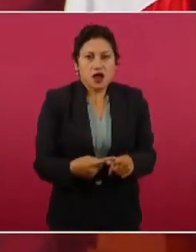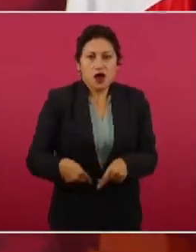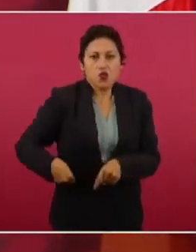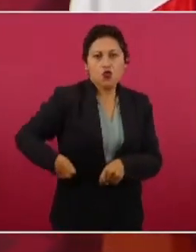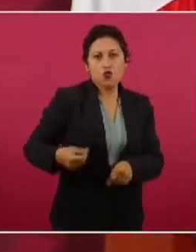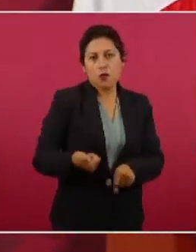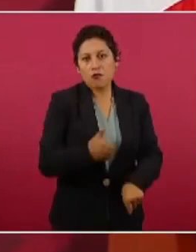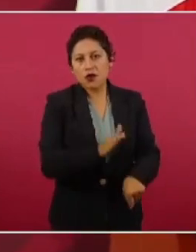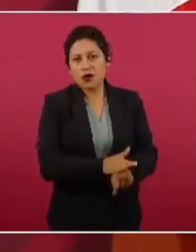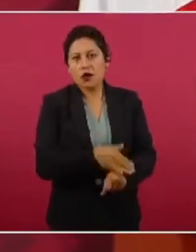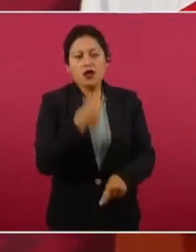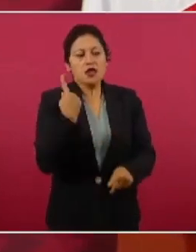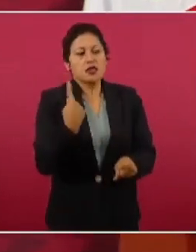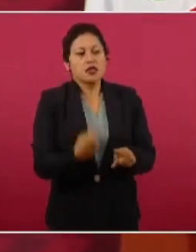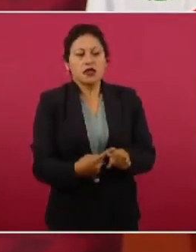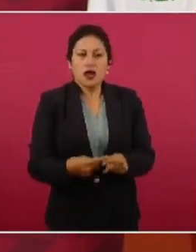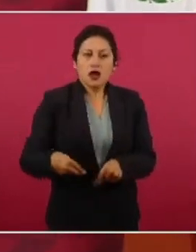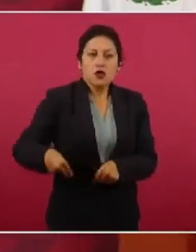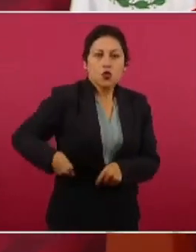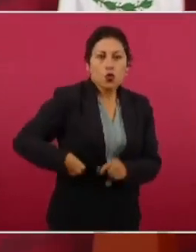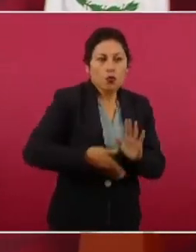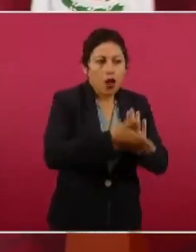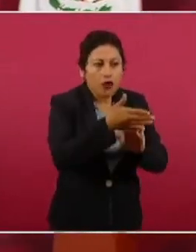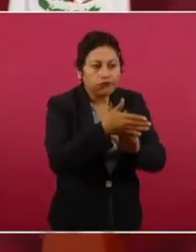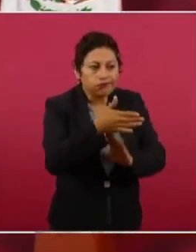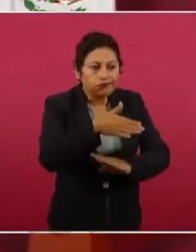Vamos a ver, lo que tenemos que resolver